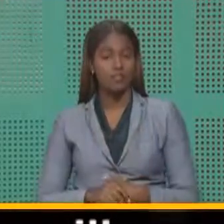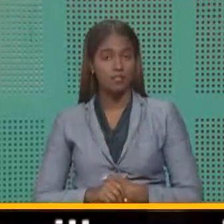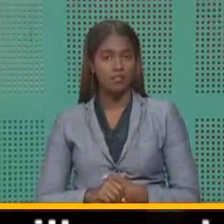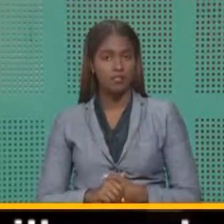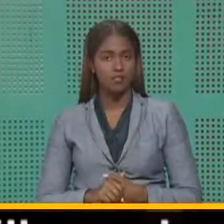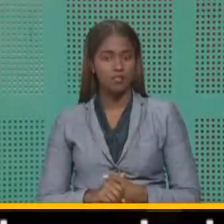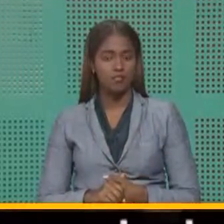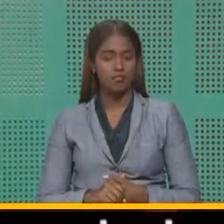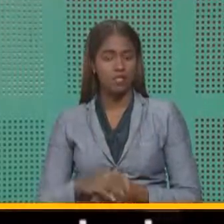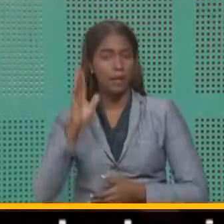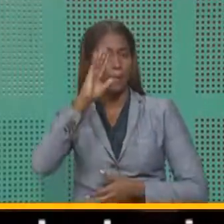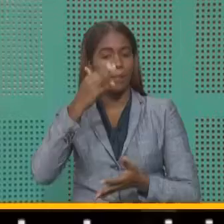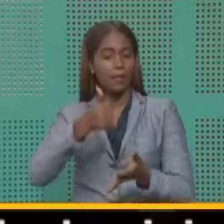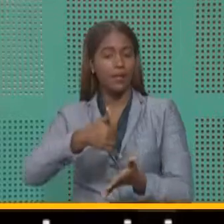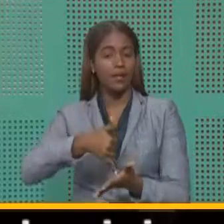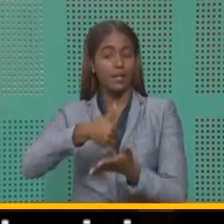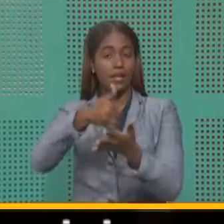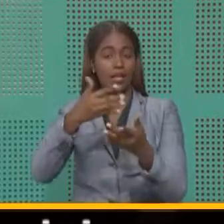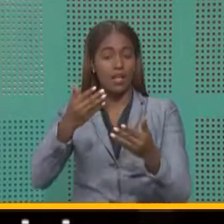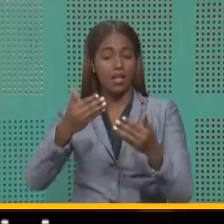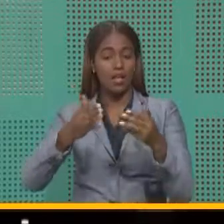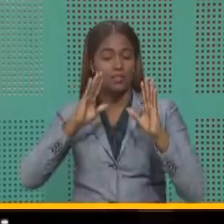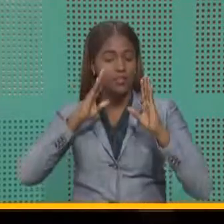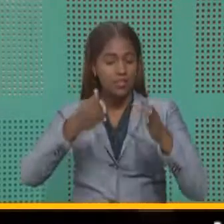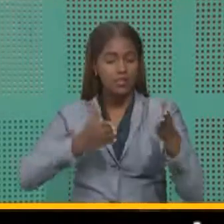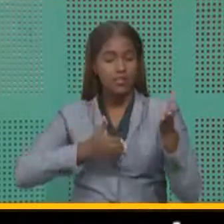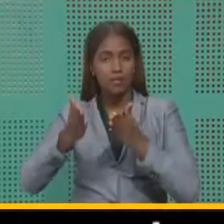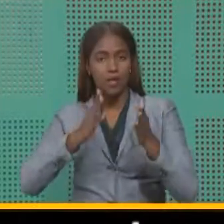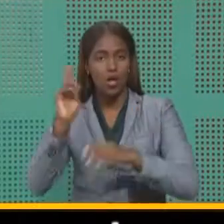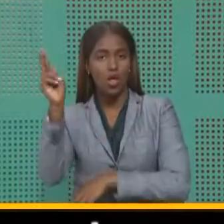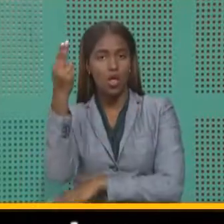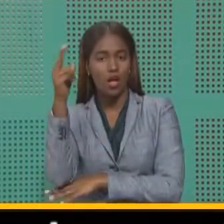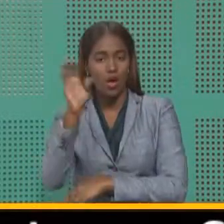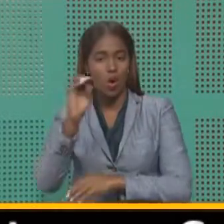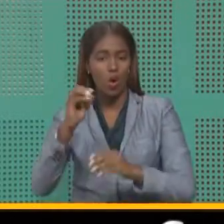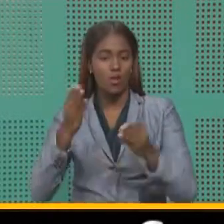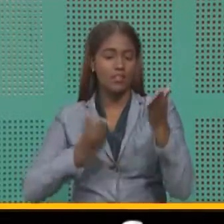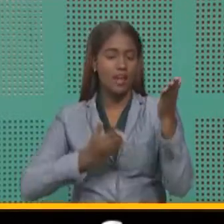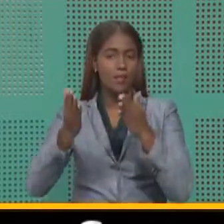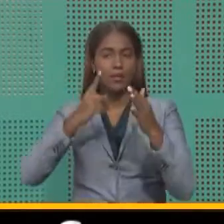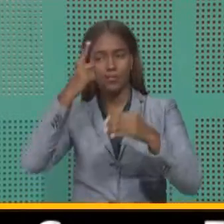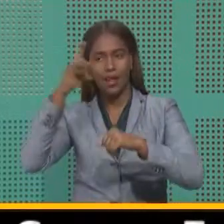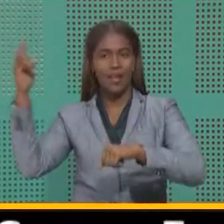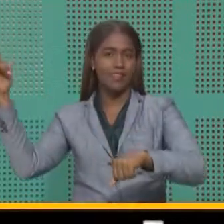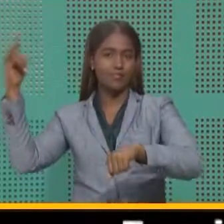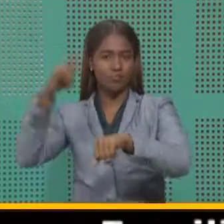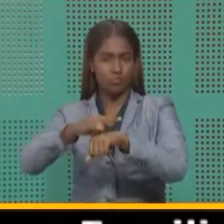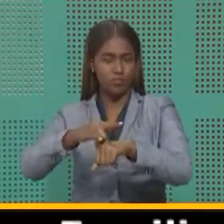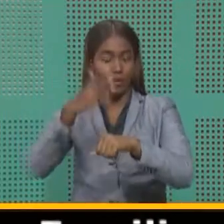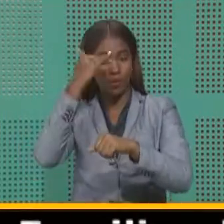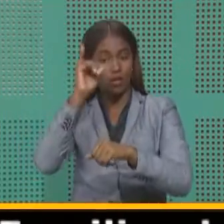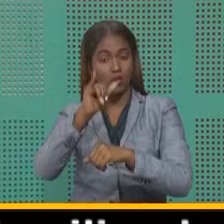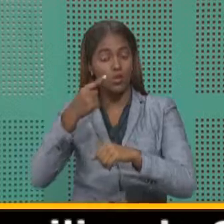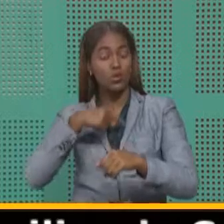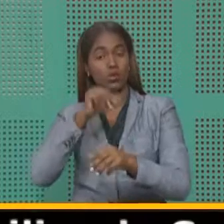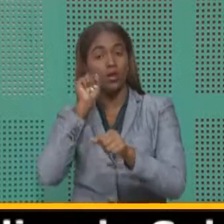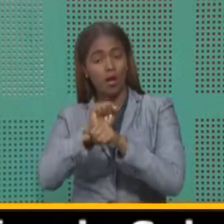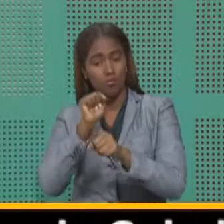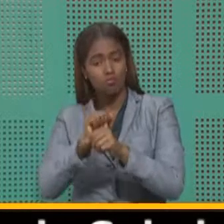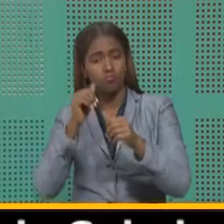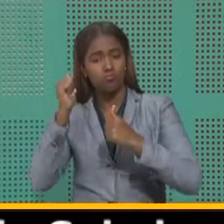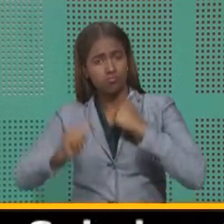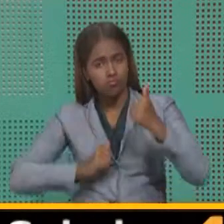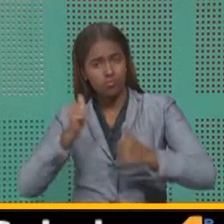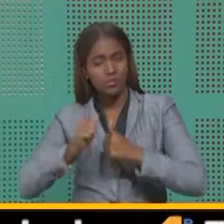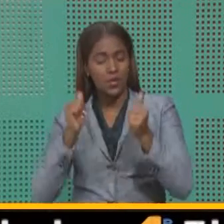galardonados de destinos de servicio de hotelería y servicios a euros portuarios porque precisamente estamos trabajando intensamente con